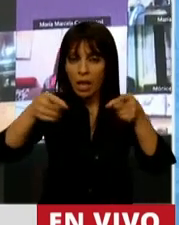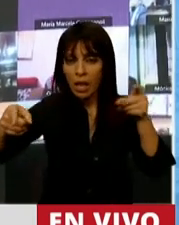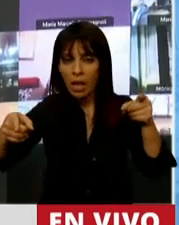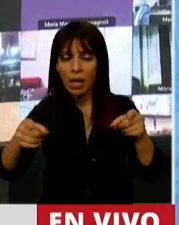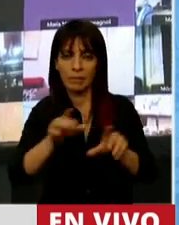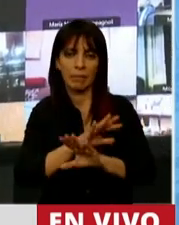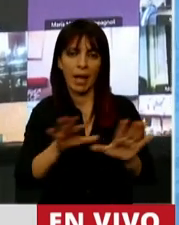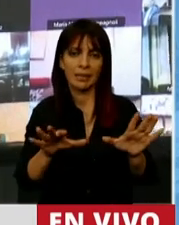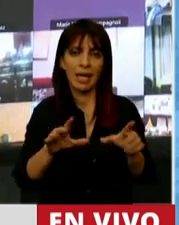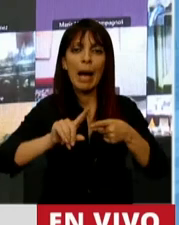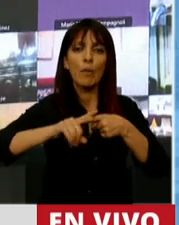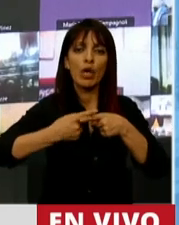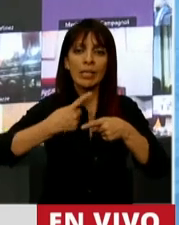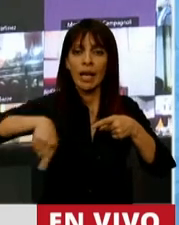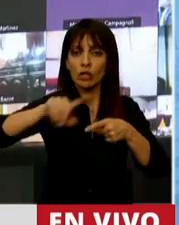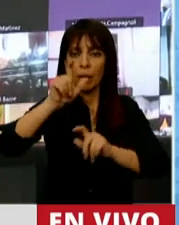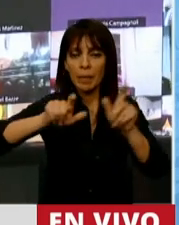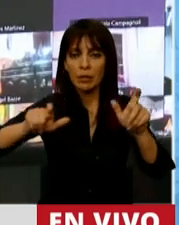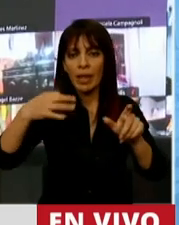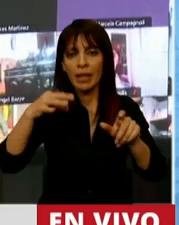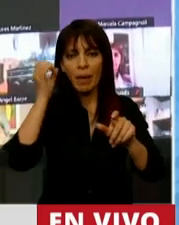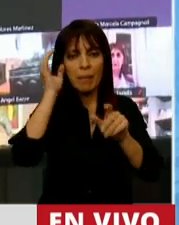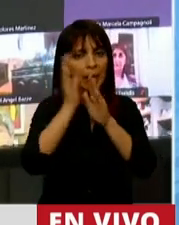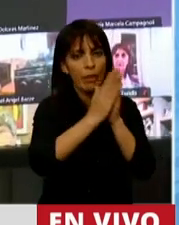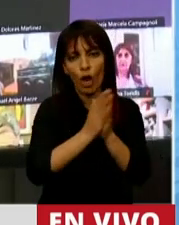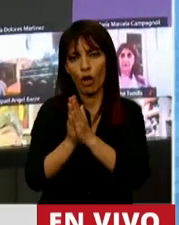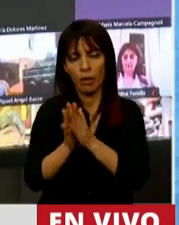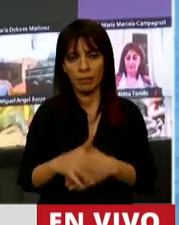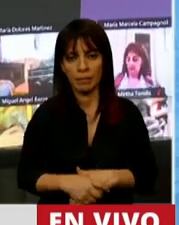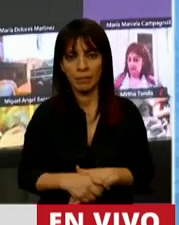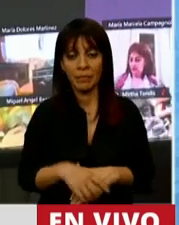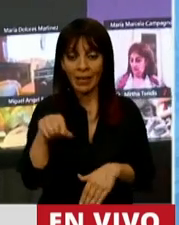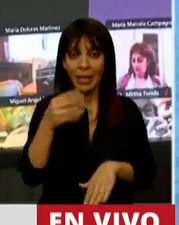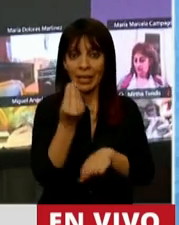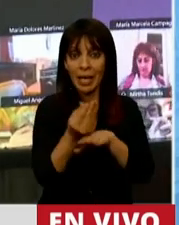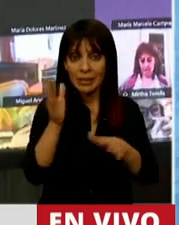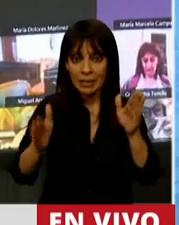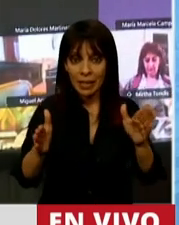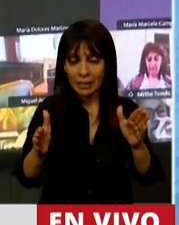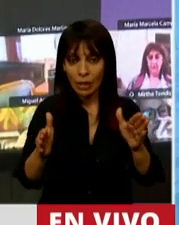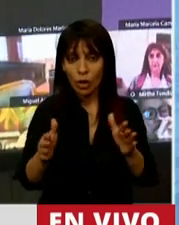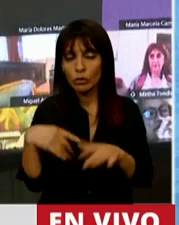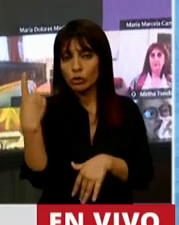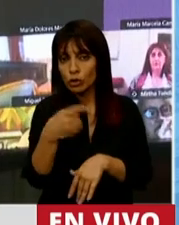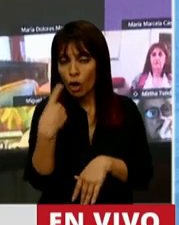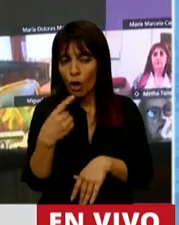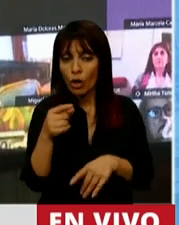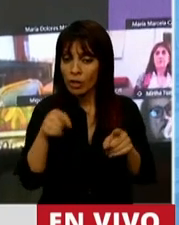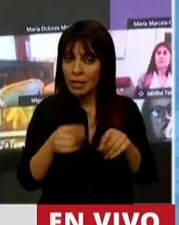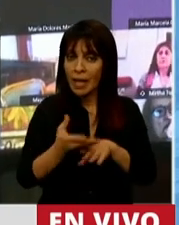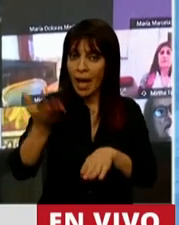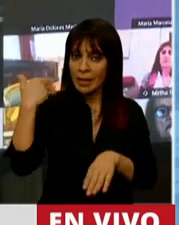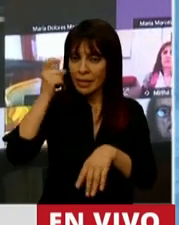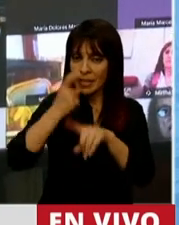política tiene que pedir perdón. La política de esta gestión, de nuestra gestión y de las